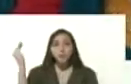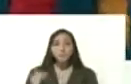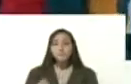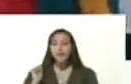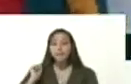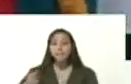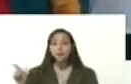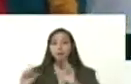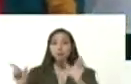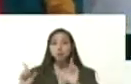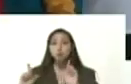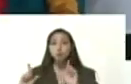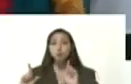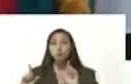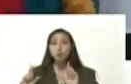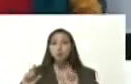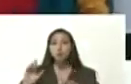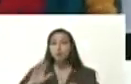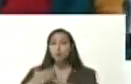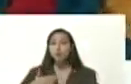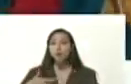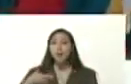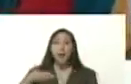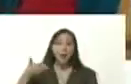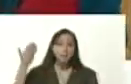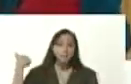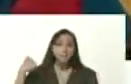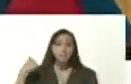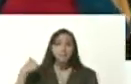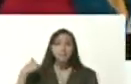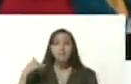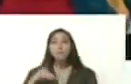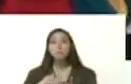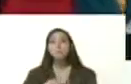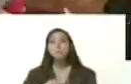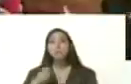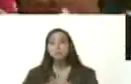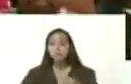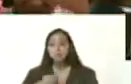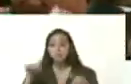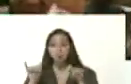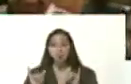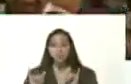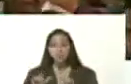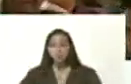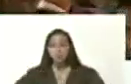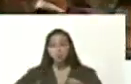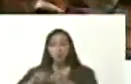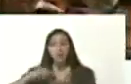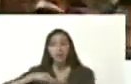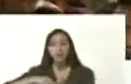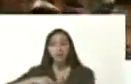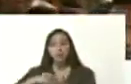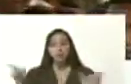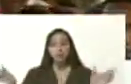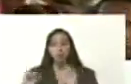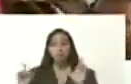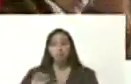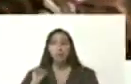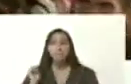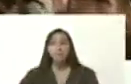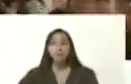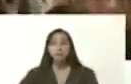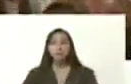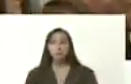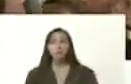La vez pasada lo hicimos aquí, ¿verdad? La vez pasada lo hicimos aquí en este sitio. Yo quiero que me acompañen en este